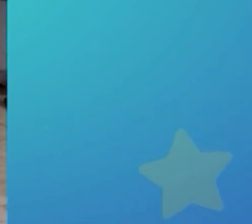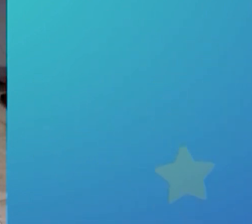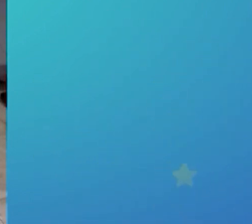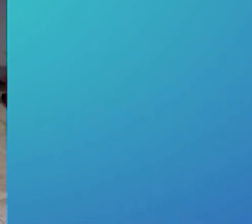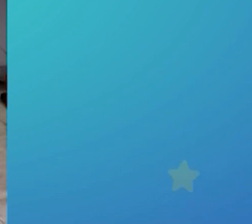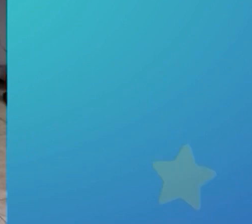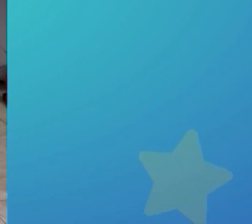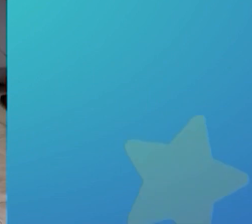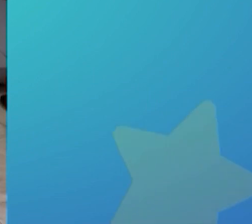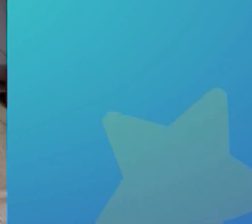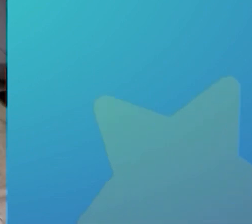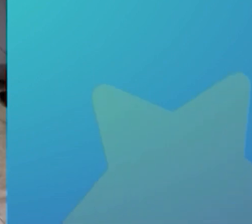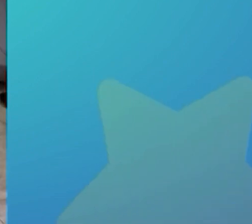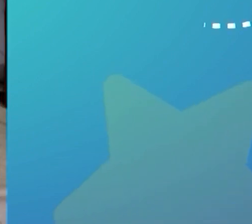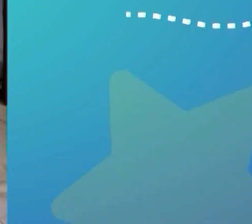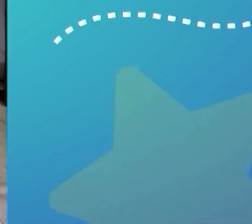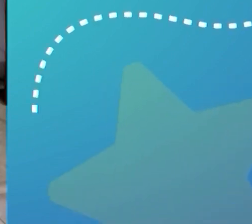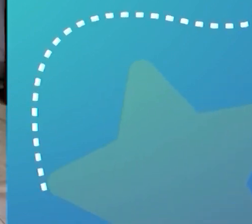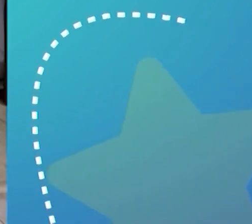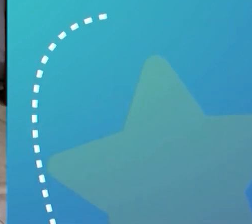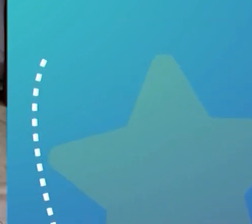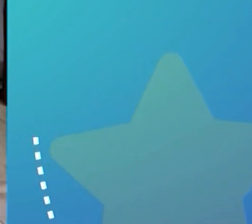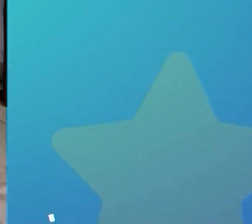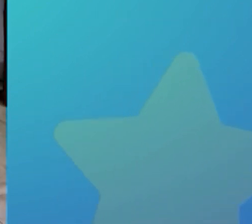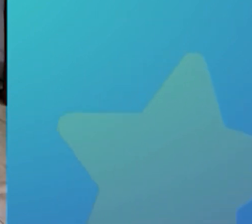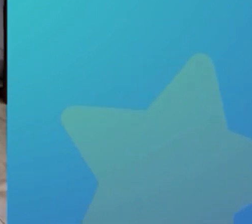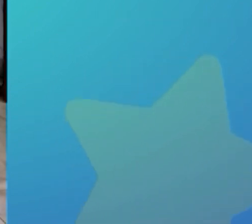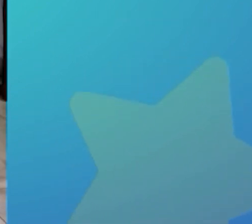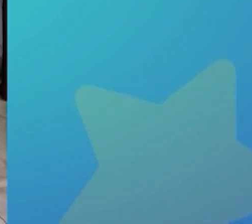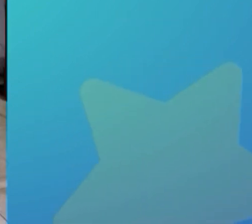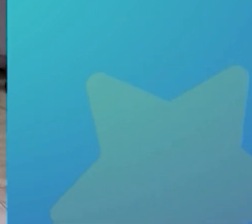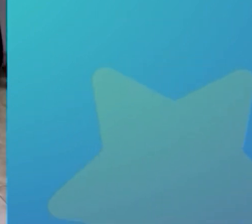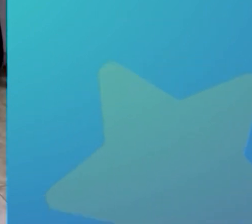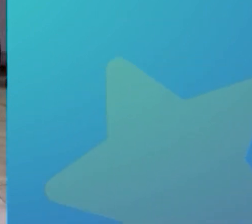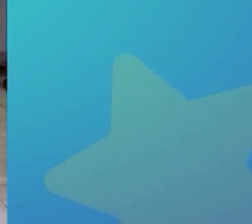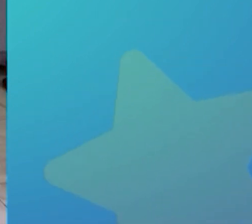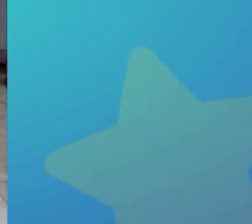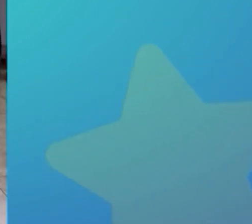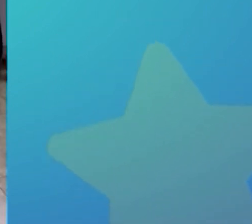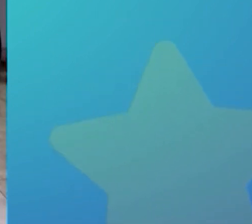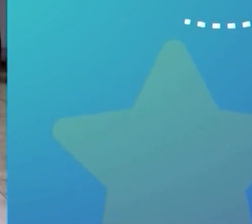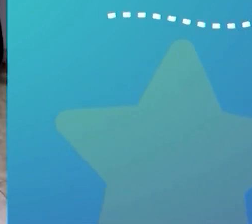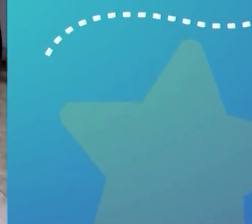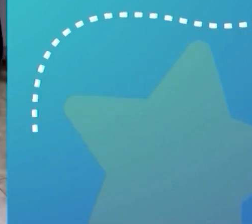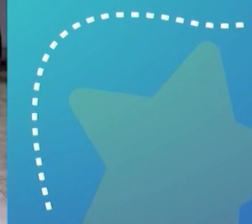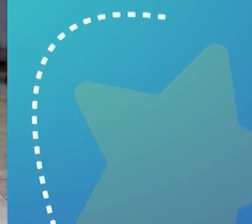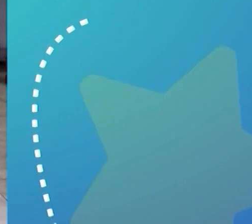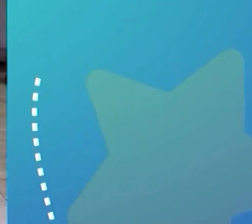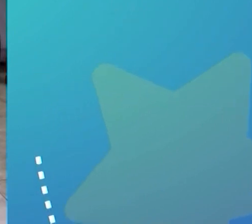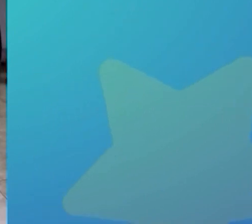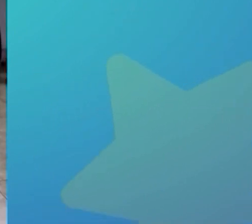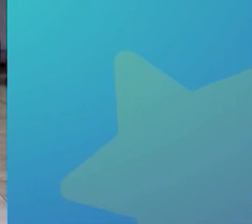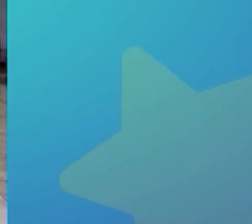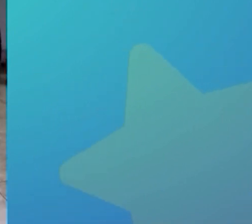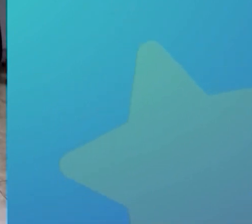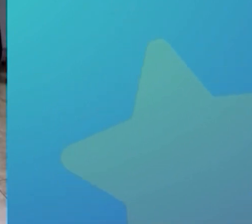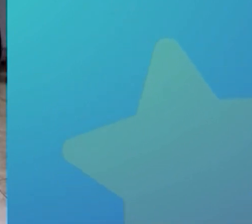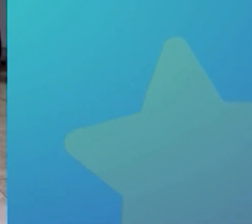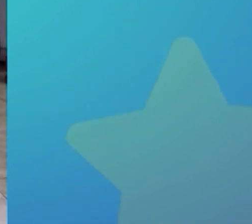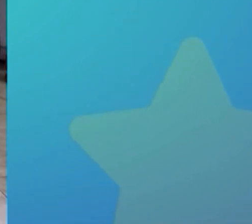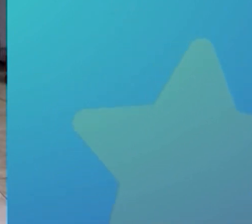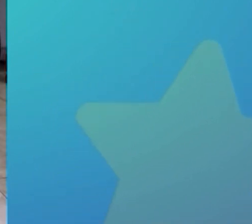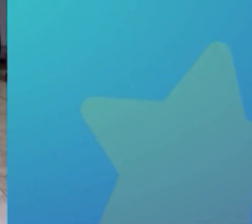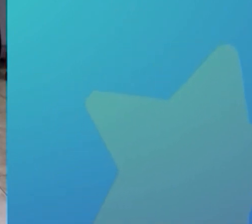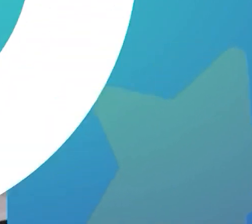la nación. Y por eso con orgullo yo te ofrezco mi corazón. No se pierdan las clases sociales de la